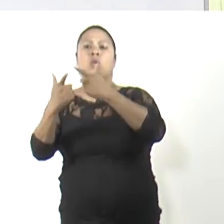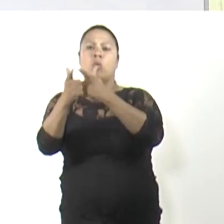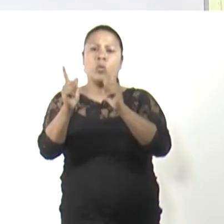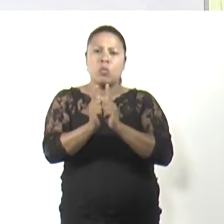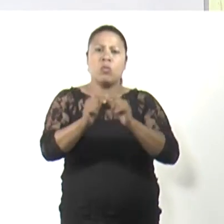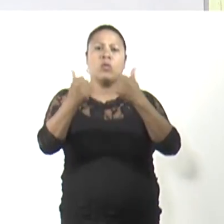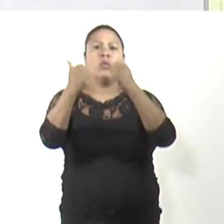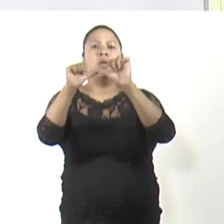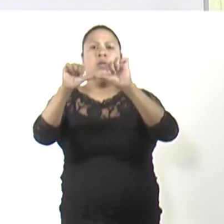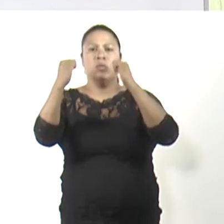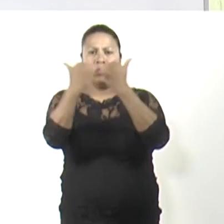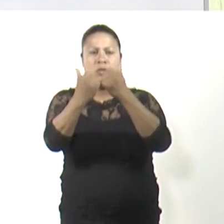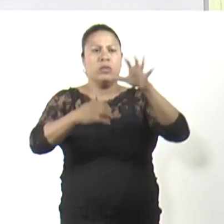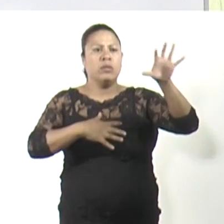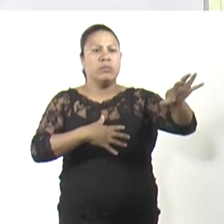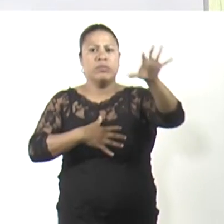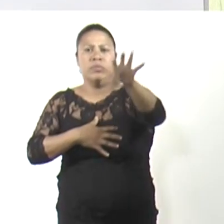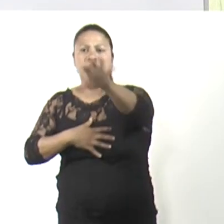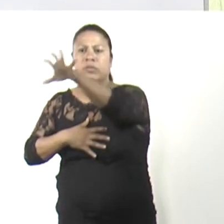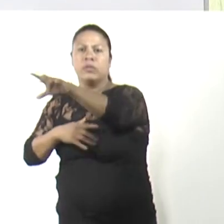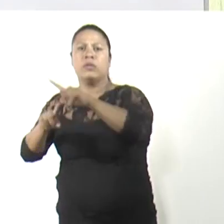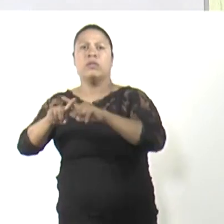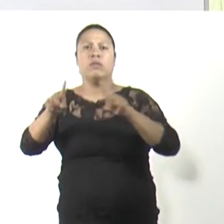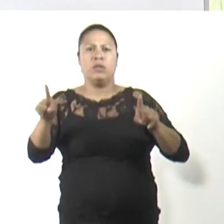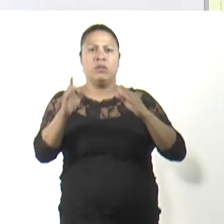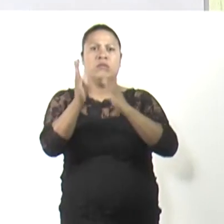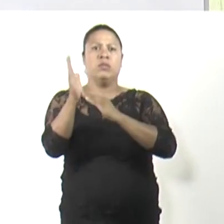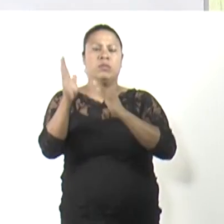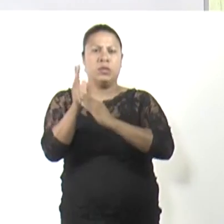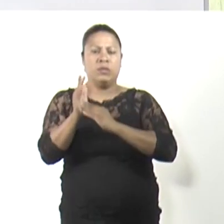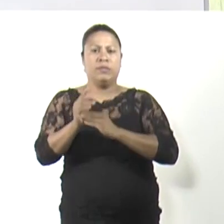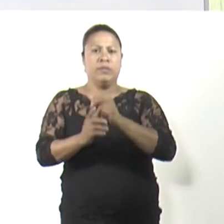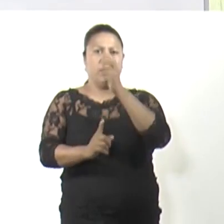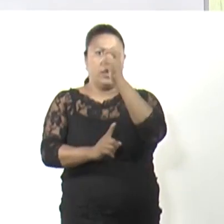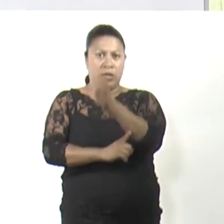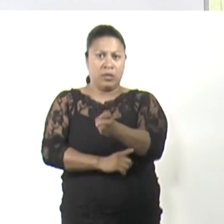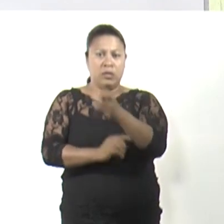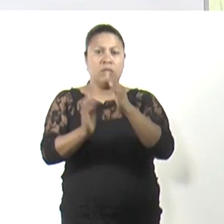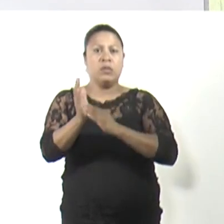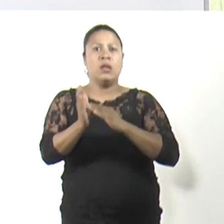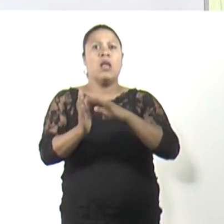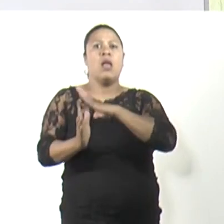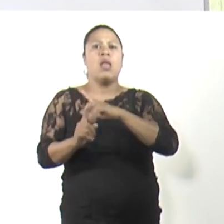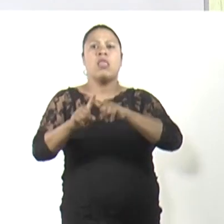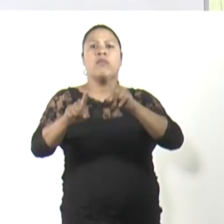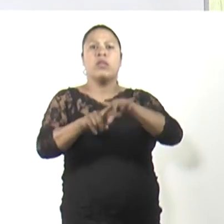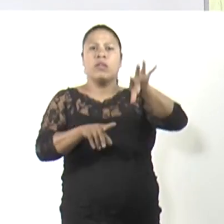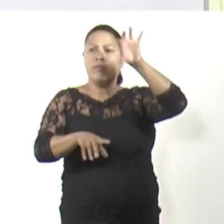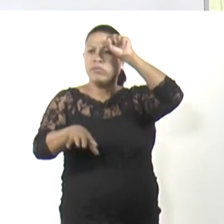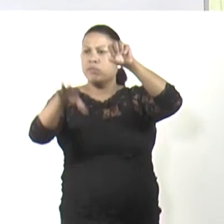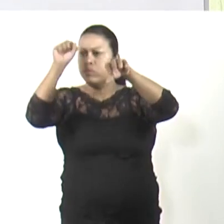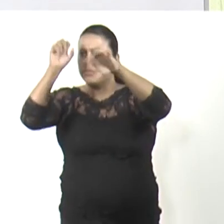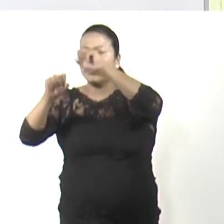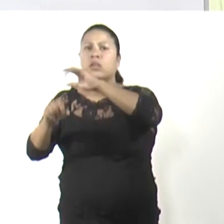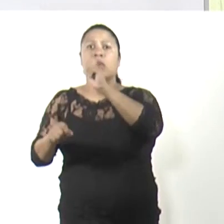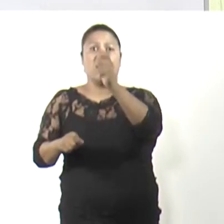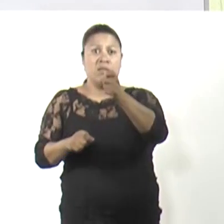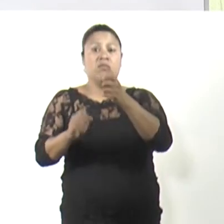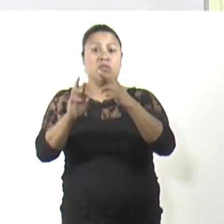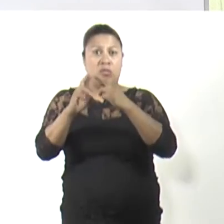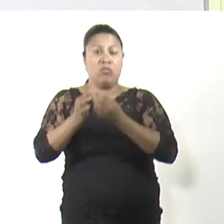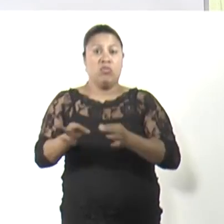diferentes grupos. Hasta estos momentos hemos utilizado varios conceptos y que es importante